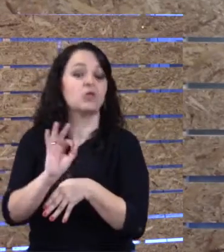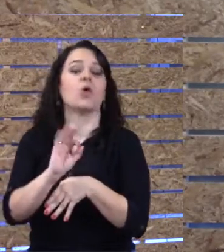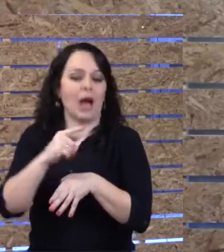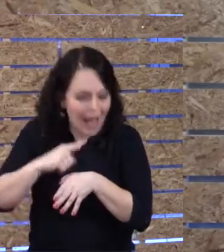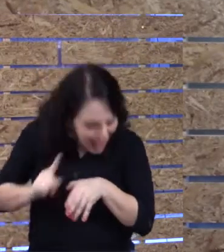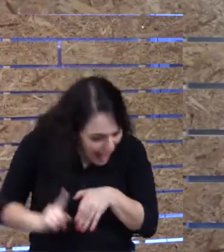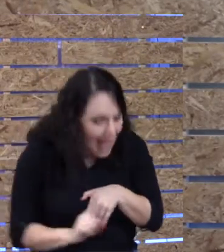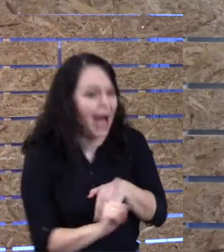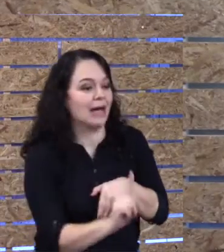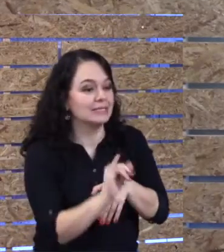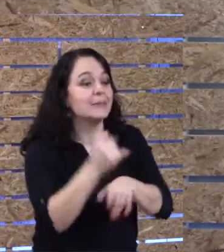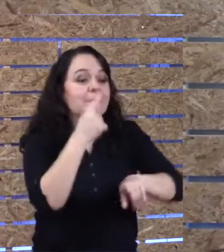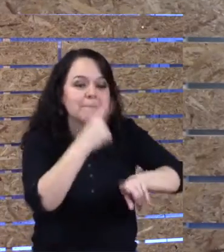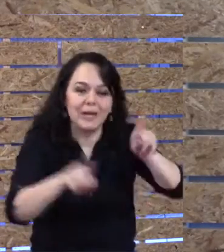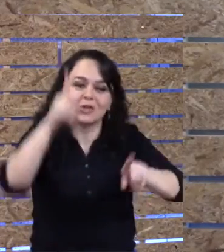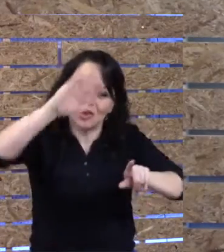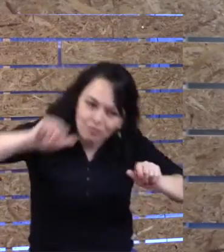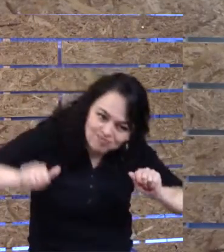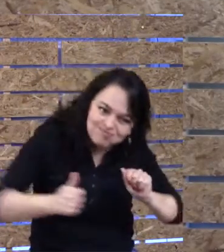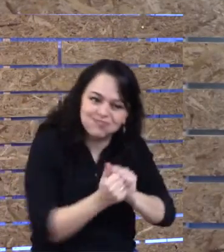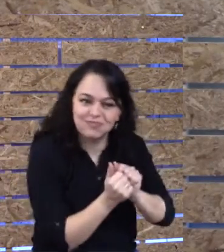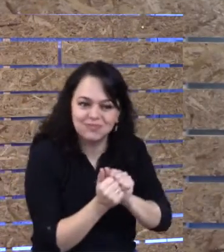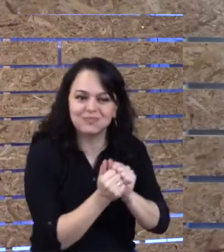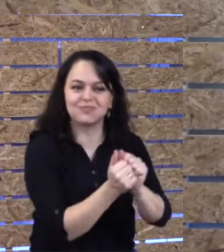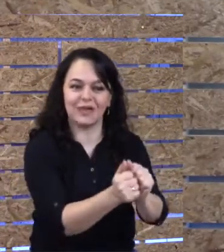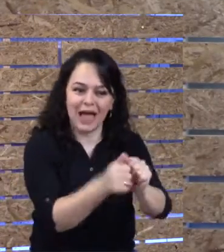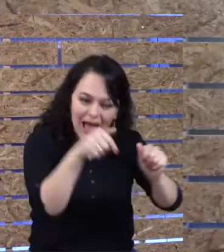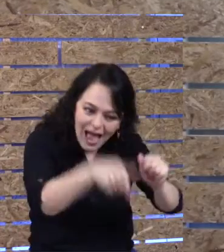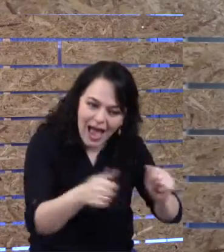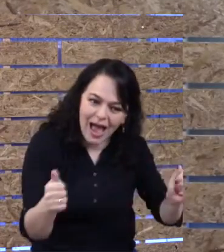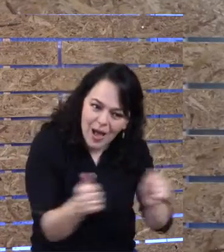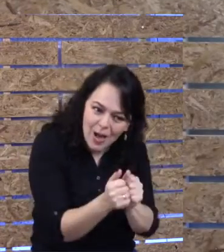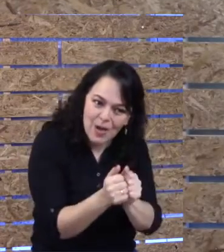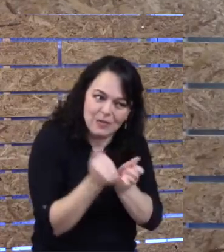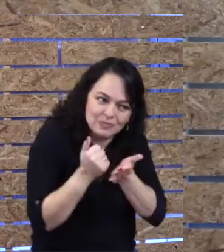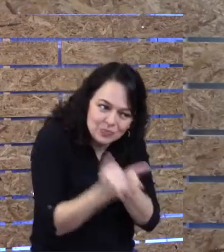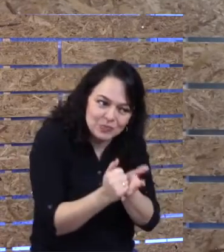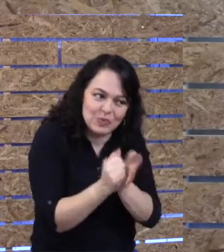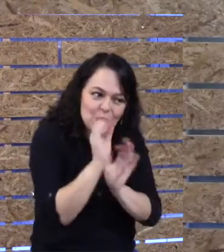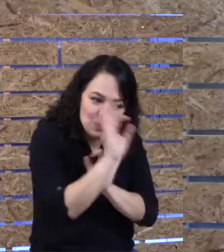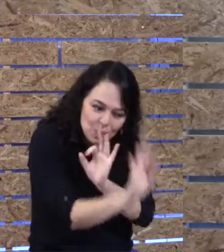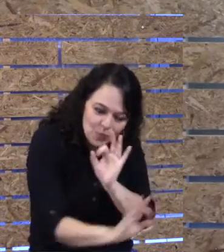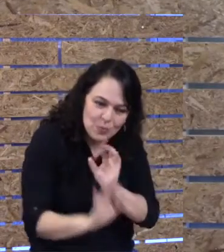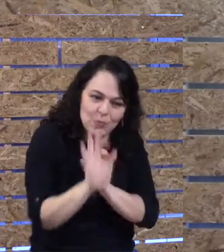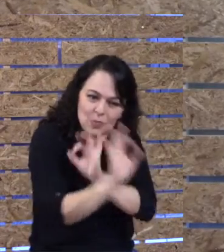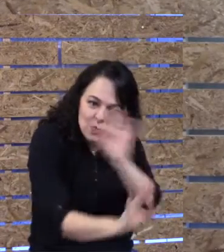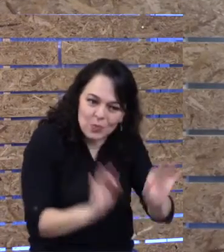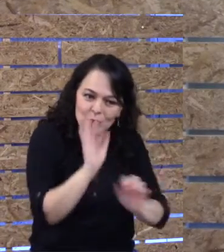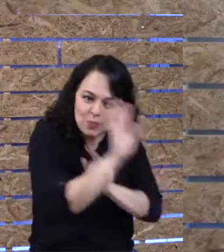bendición. Mándale esto a 10 amigos y verás cómo serás bendecido.